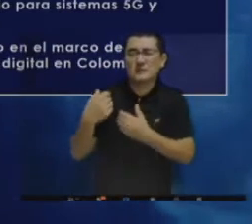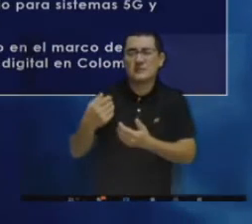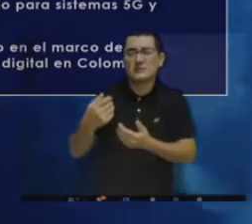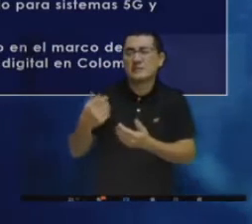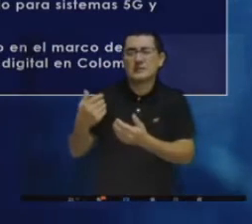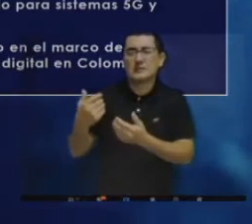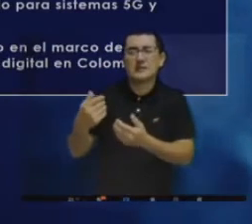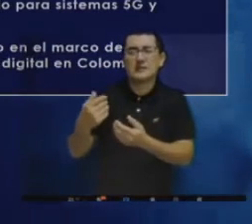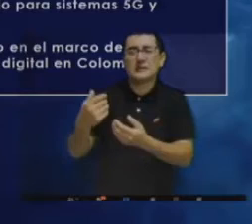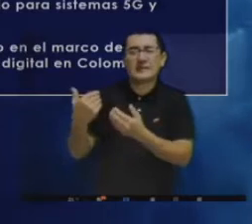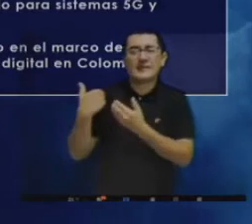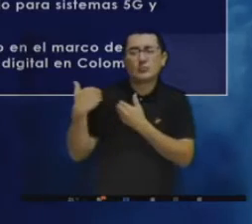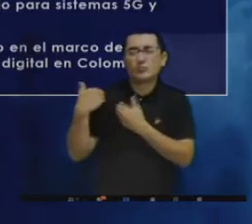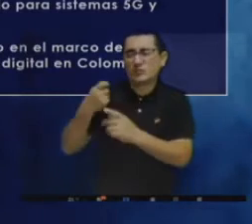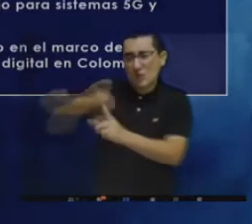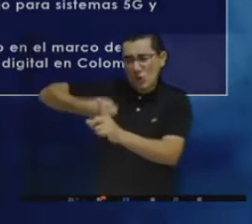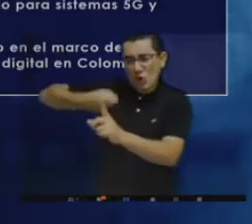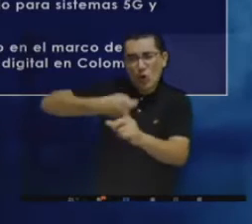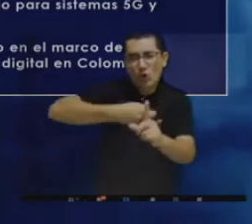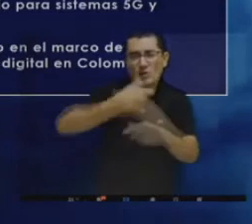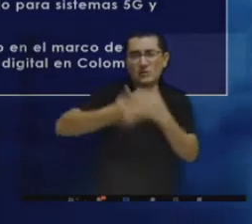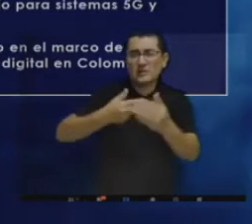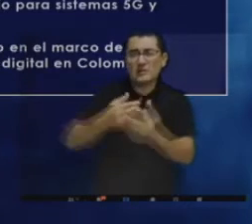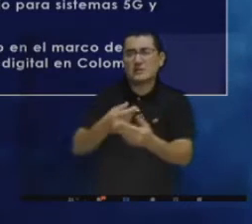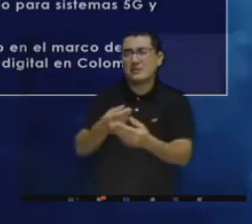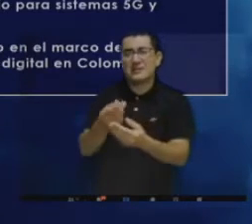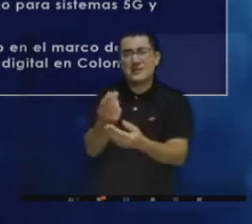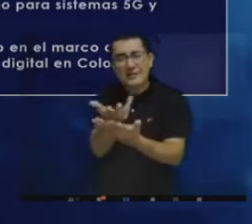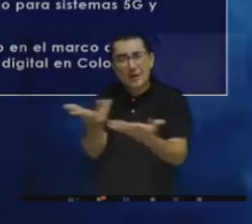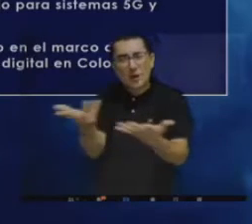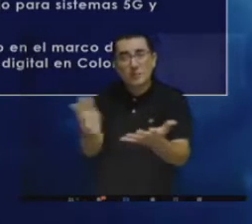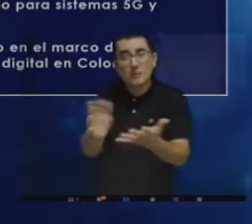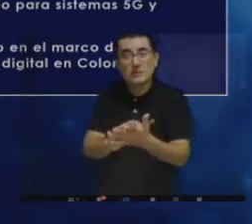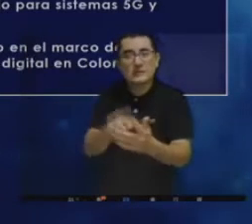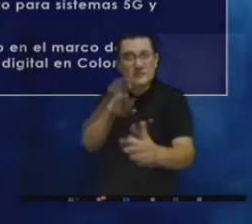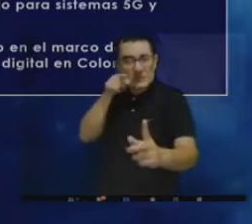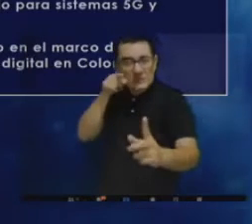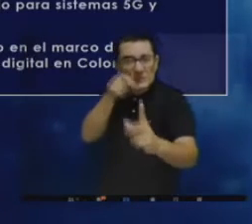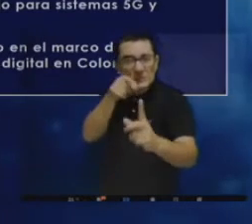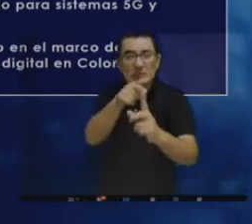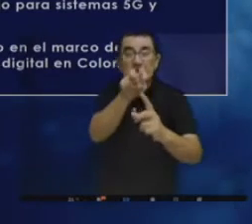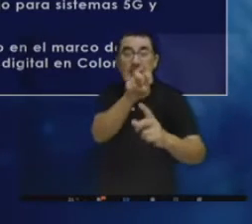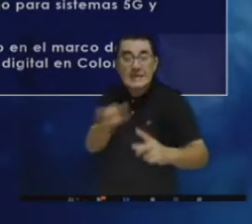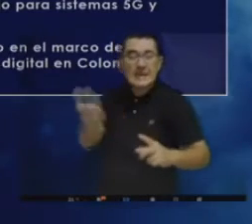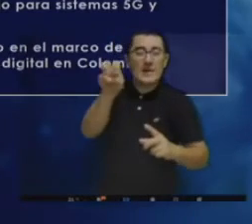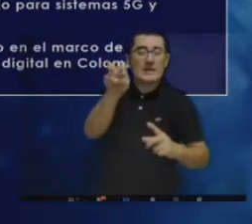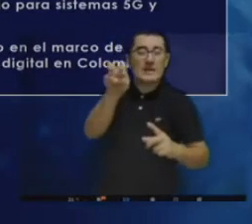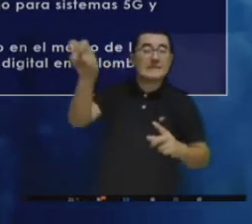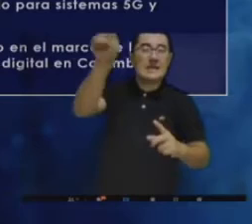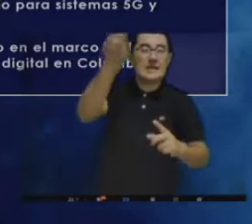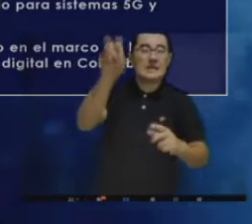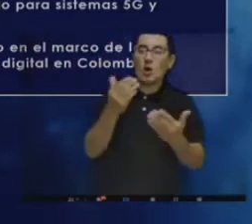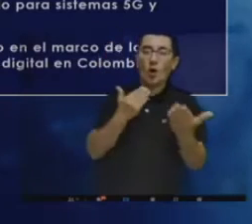alcanzar niveles altos de confiabilidad en la prestación del servicio.